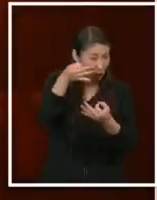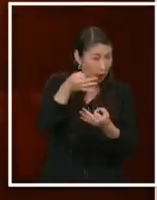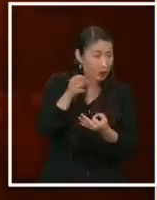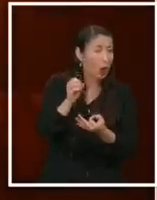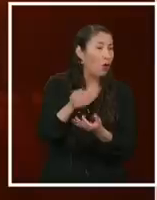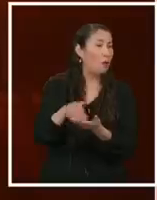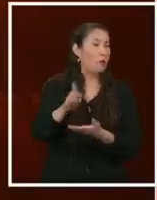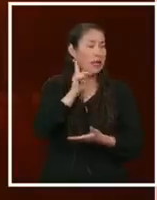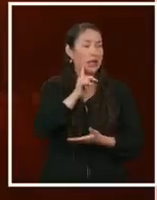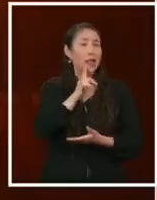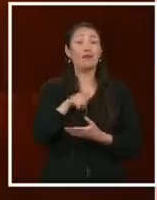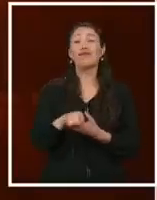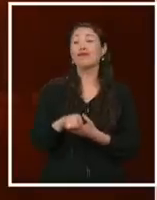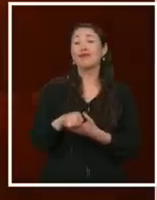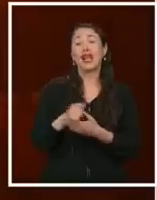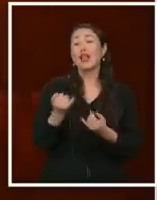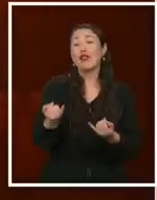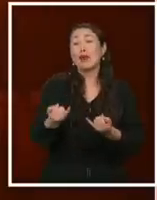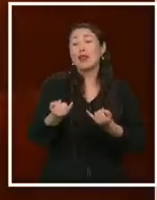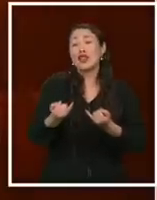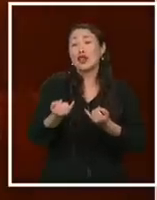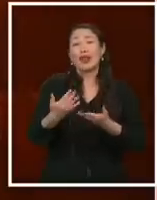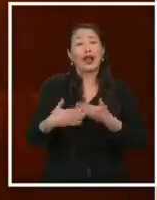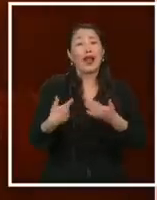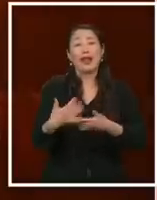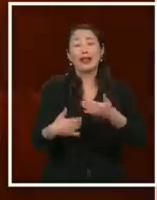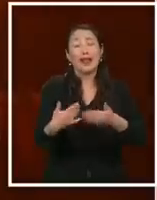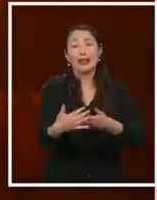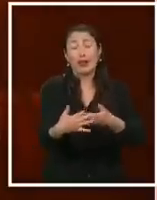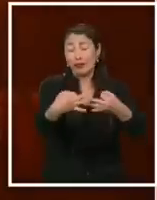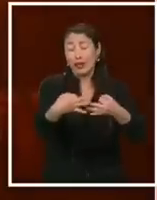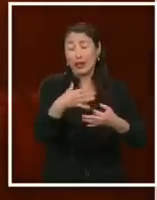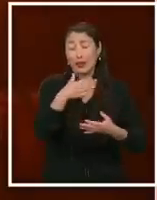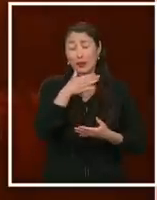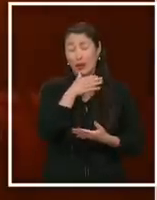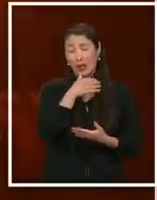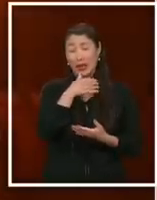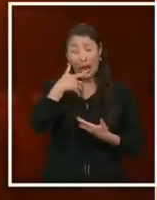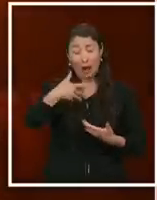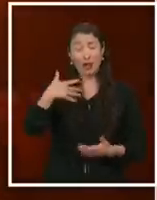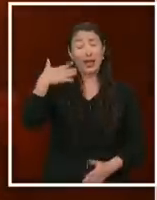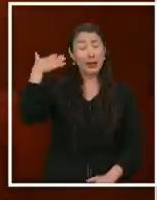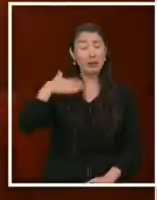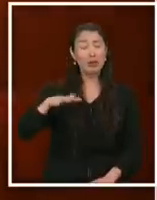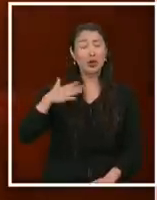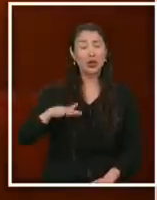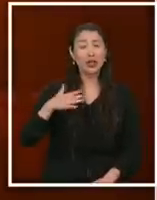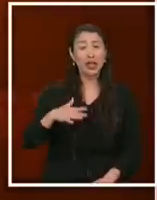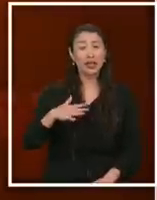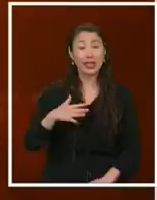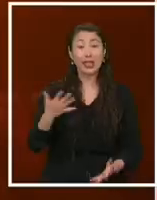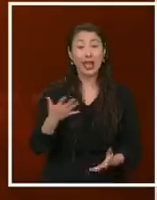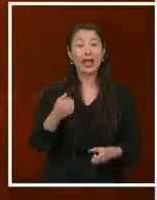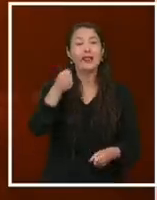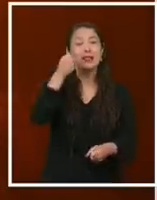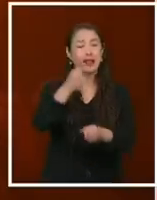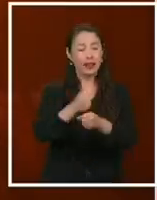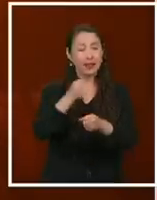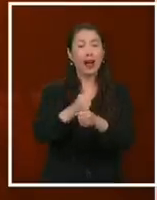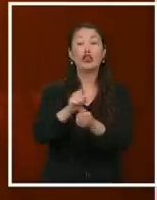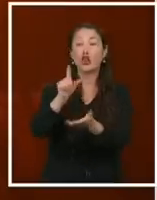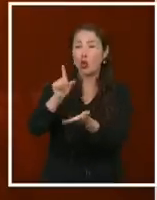información es información que está en desarrollo. Lo importante es poder plantear que se está realizando trabajo en